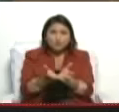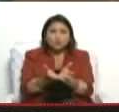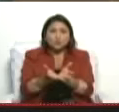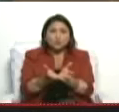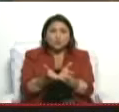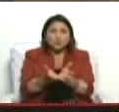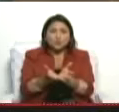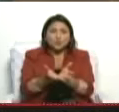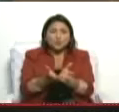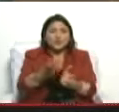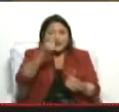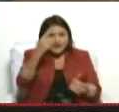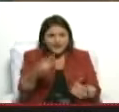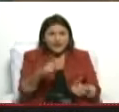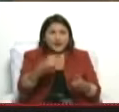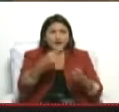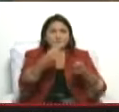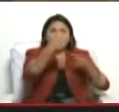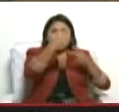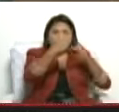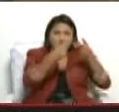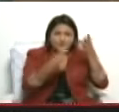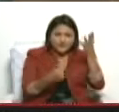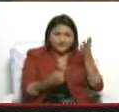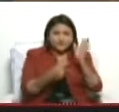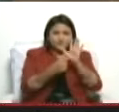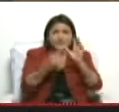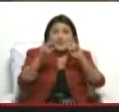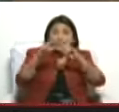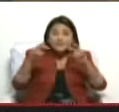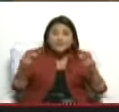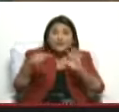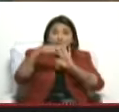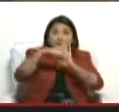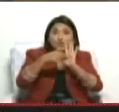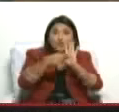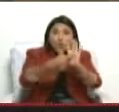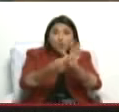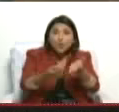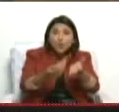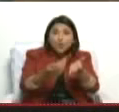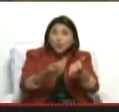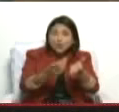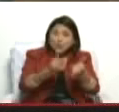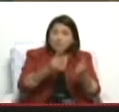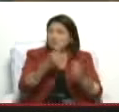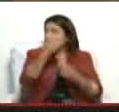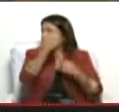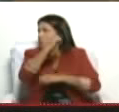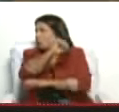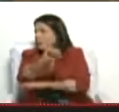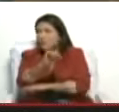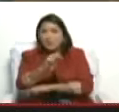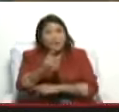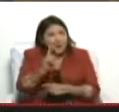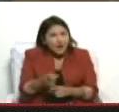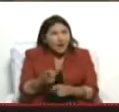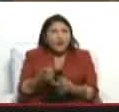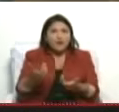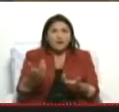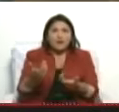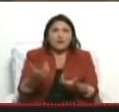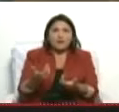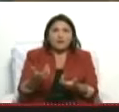elementos de convicción estos elementos investigativos a la mano usted no inicia una investigación usted